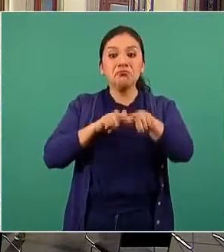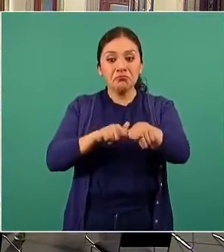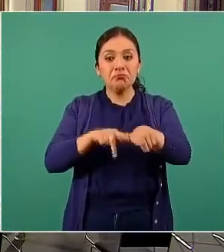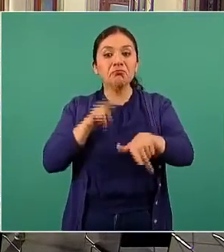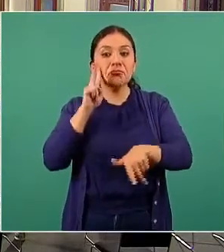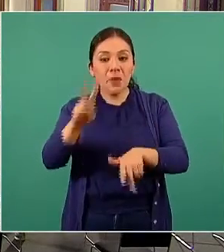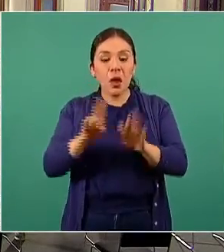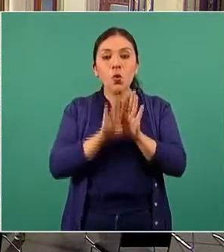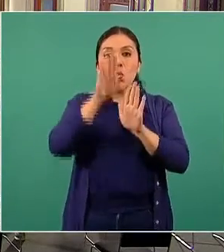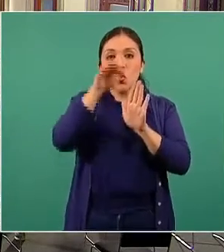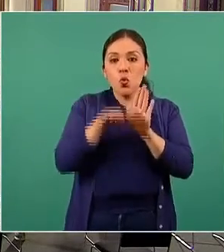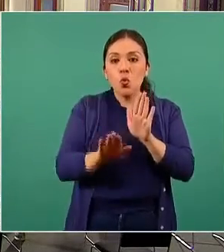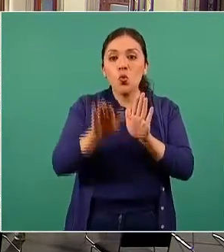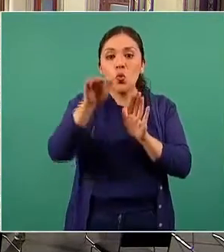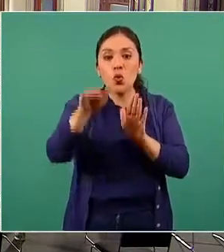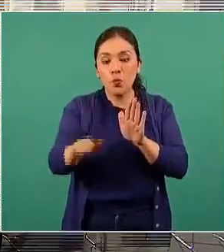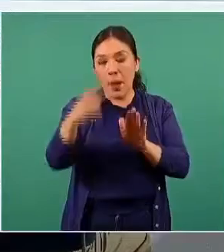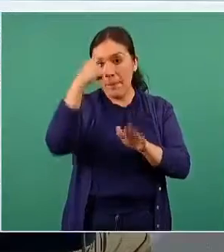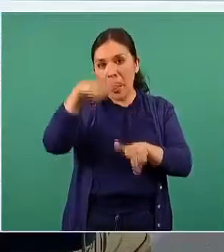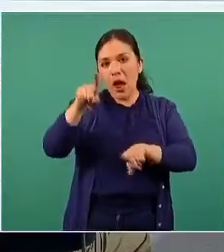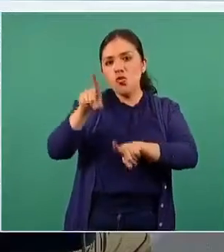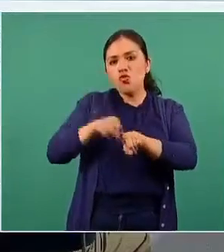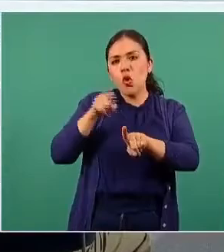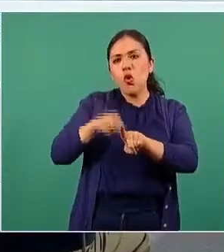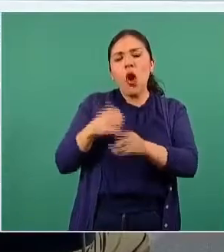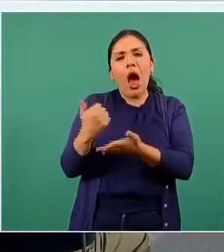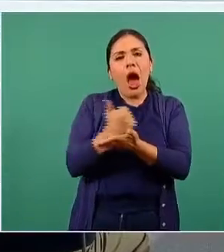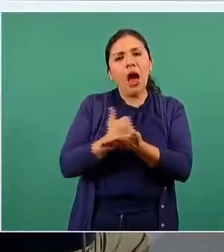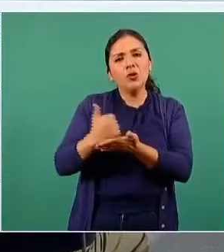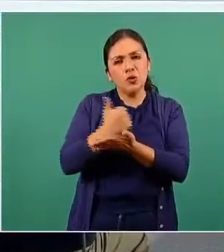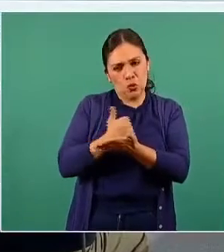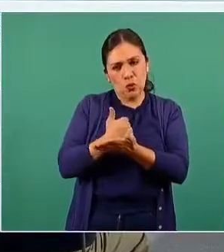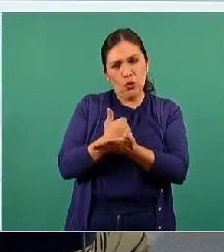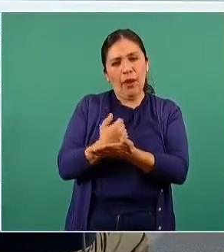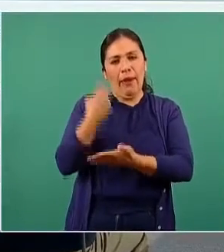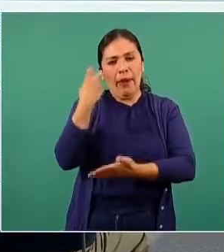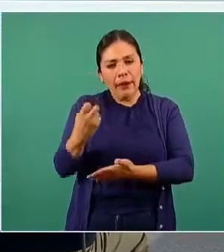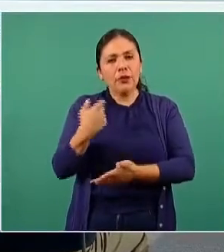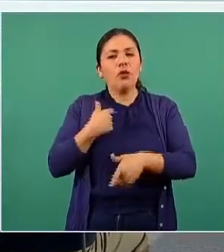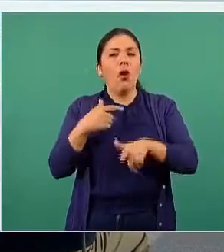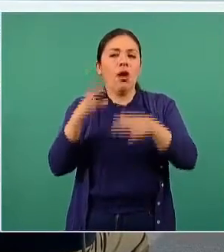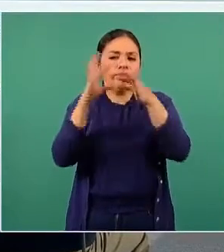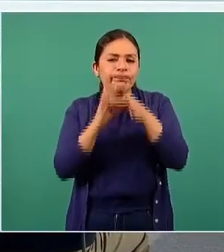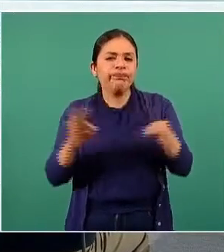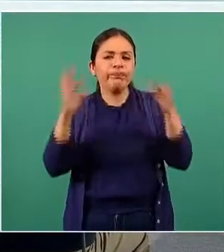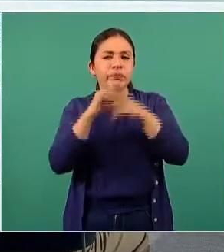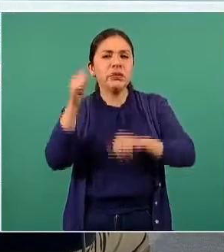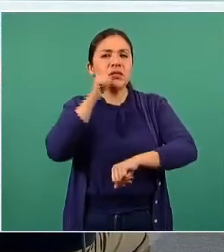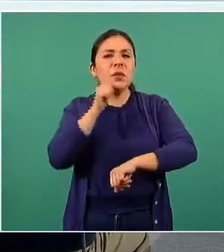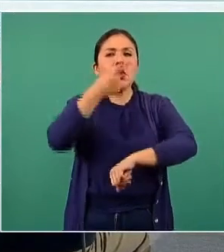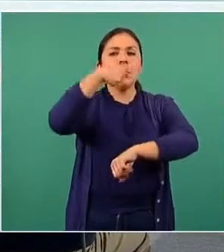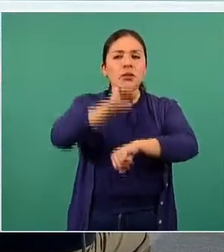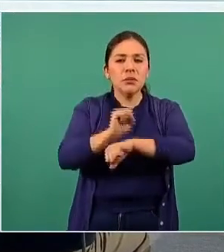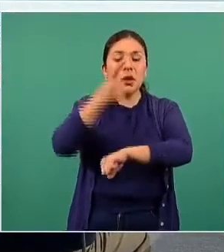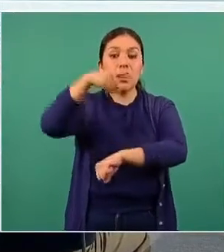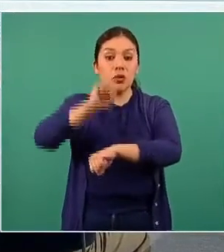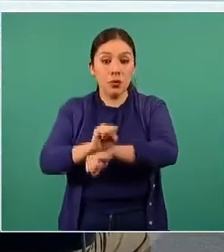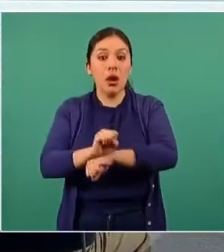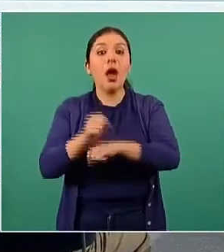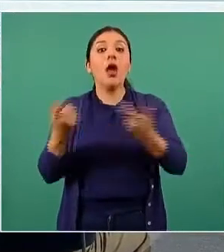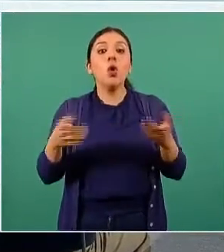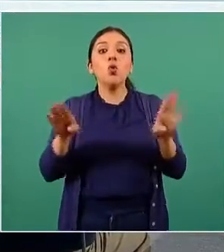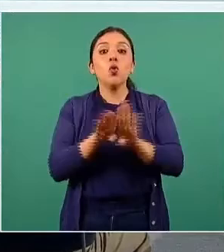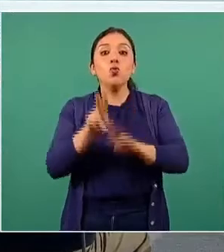línea, nuestra curva epidémica de color azul a la cual estamos dando seguimiento semana con semana a cómo las